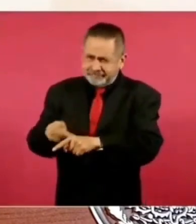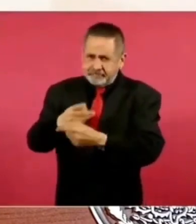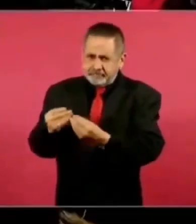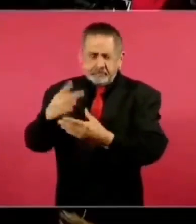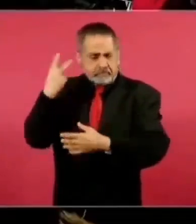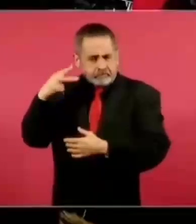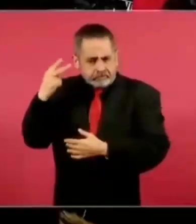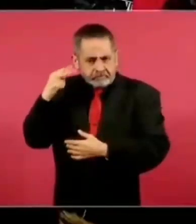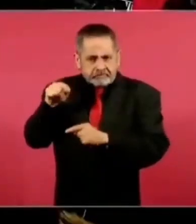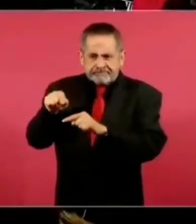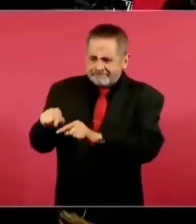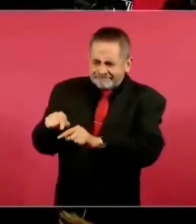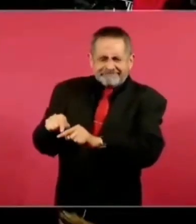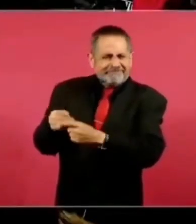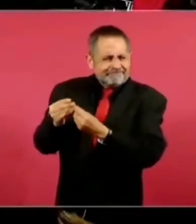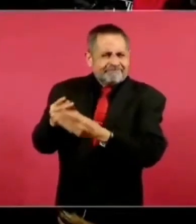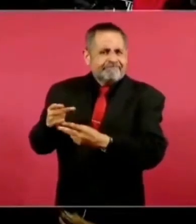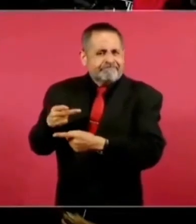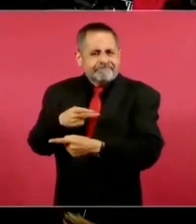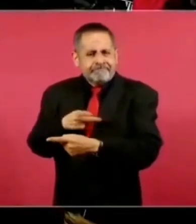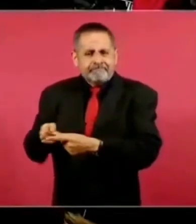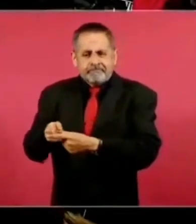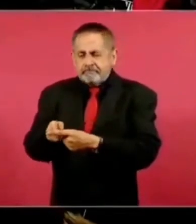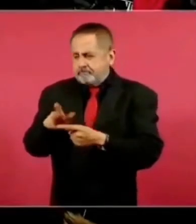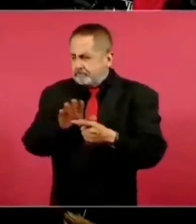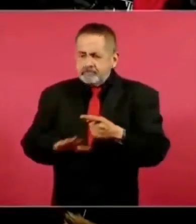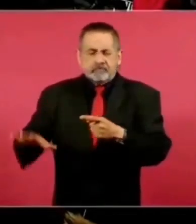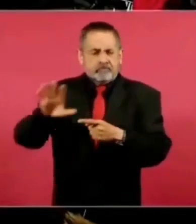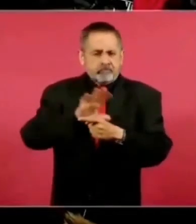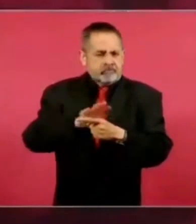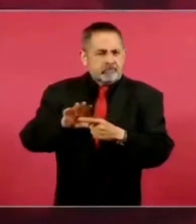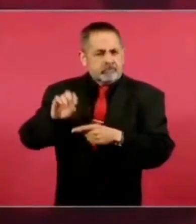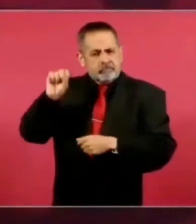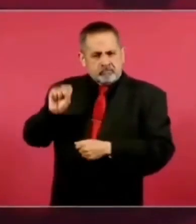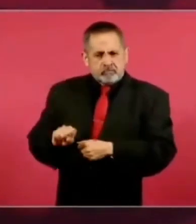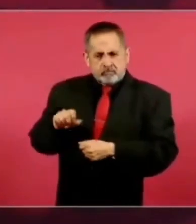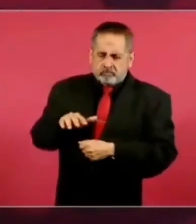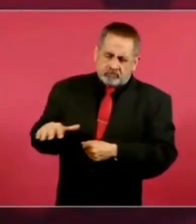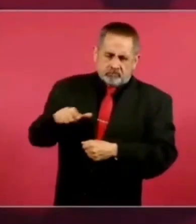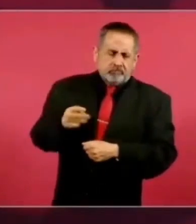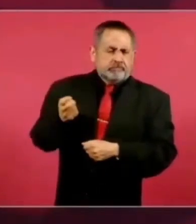Veracruz, los estados del sur, sureste.